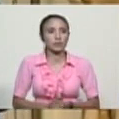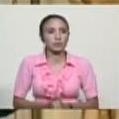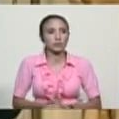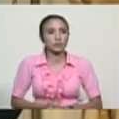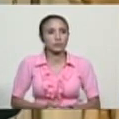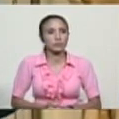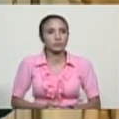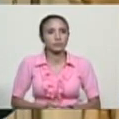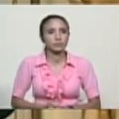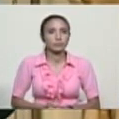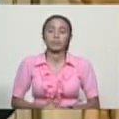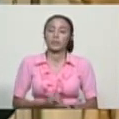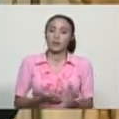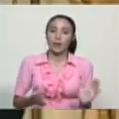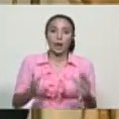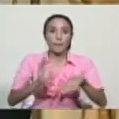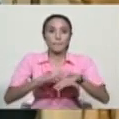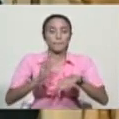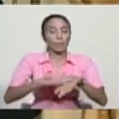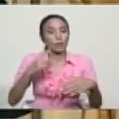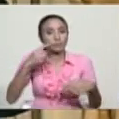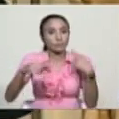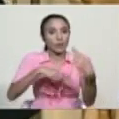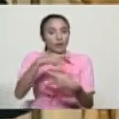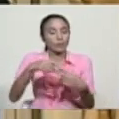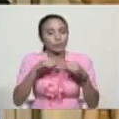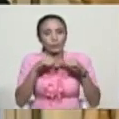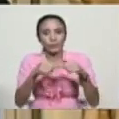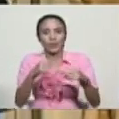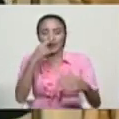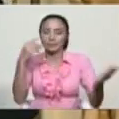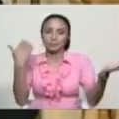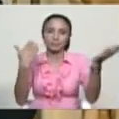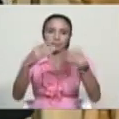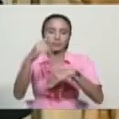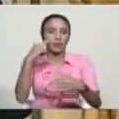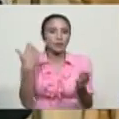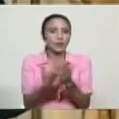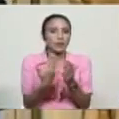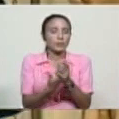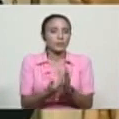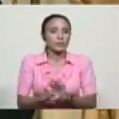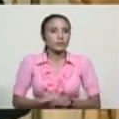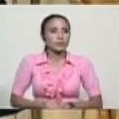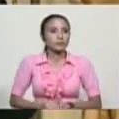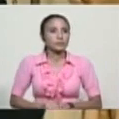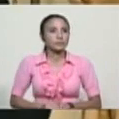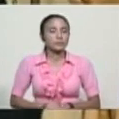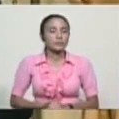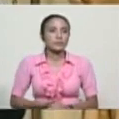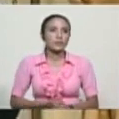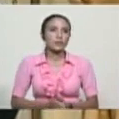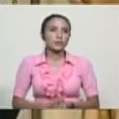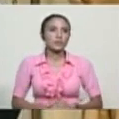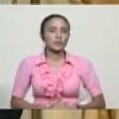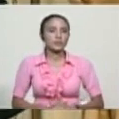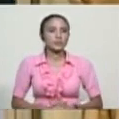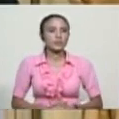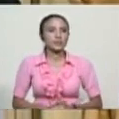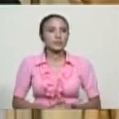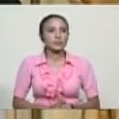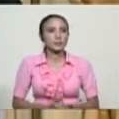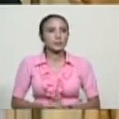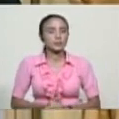hacer jamás, porque la revolución bolivariana está plantada y decidida a avanzar.